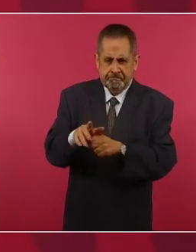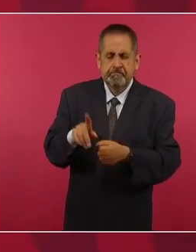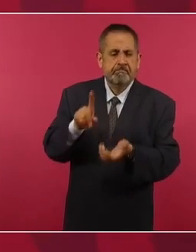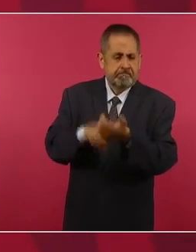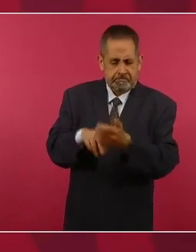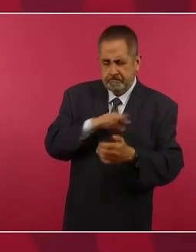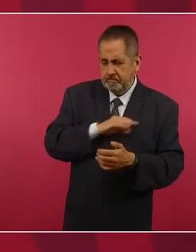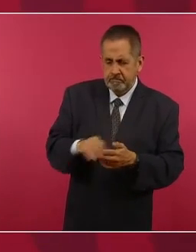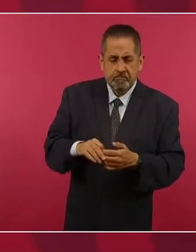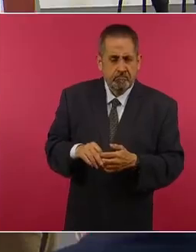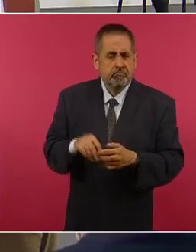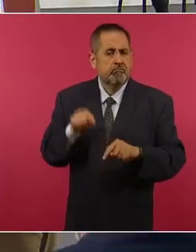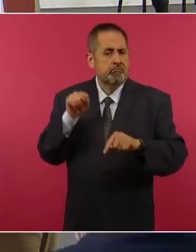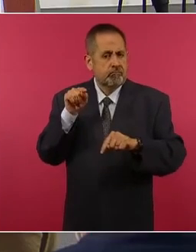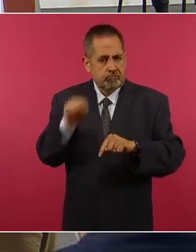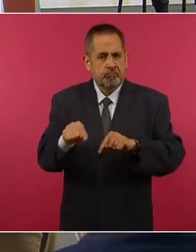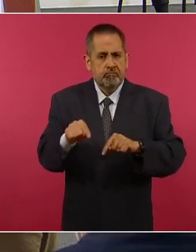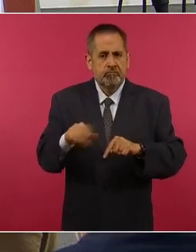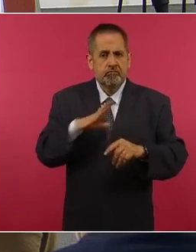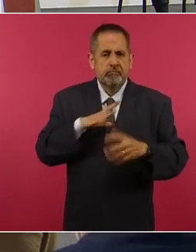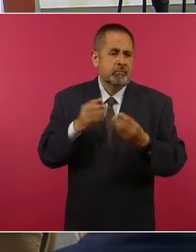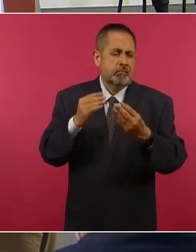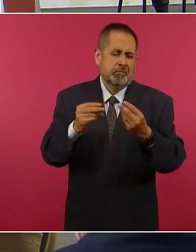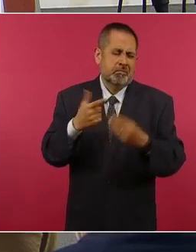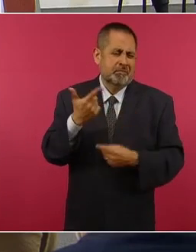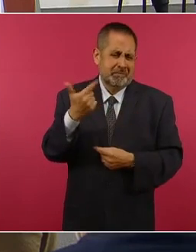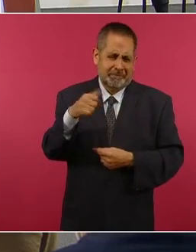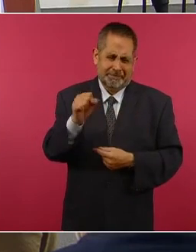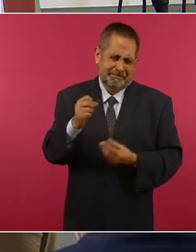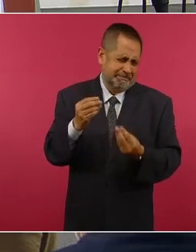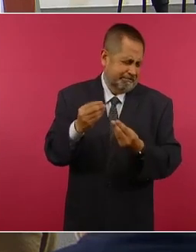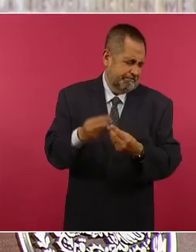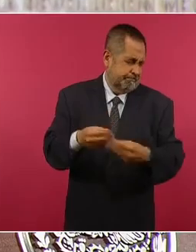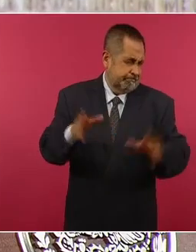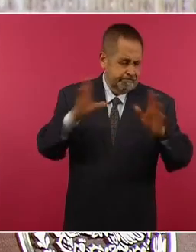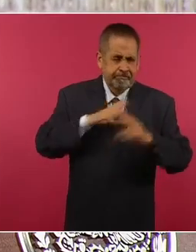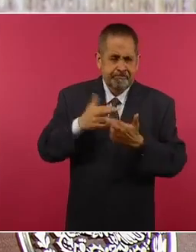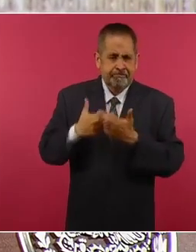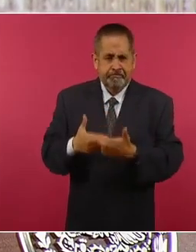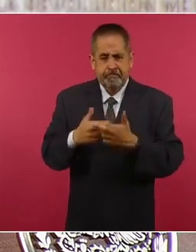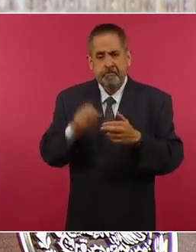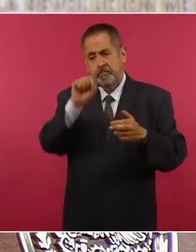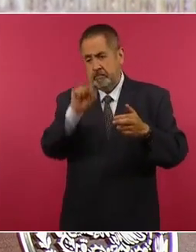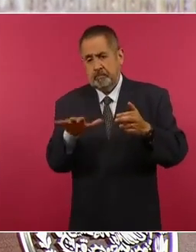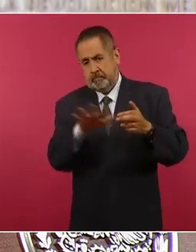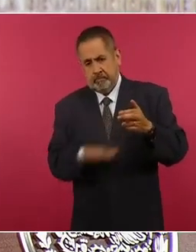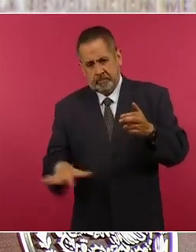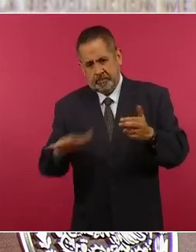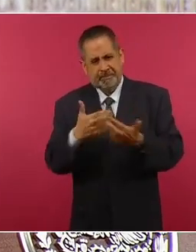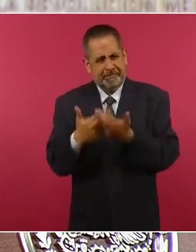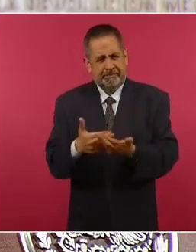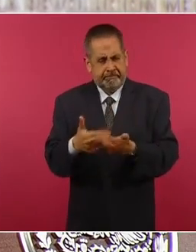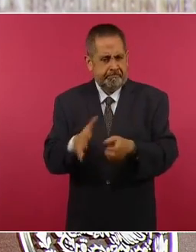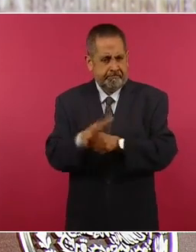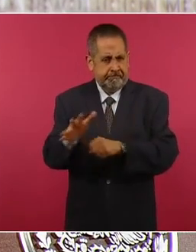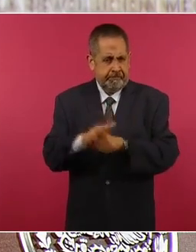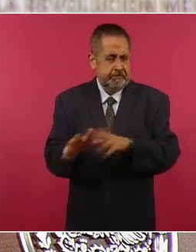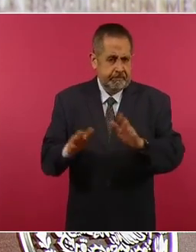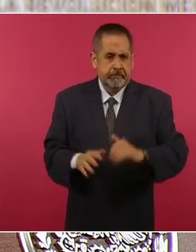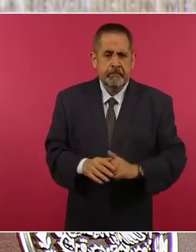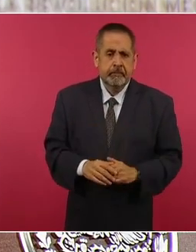se va a contar con mucho gas ahora en el sureste. Estamos